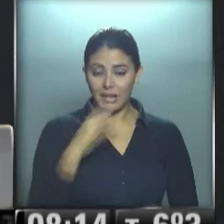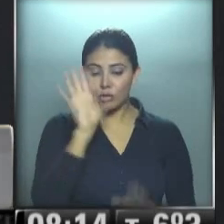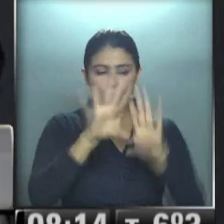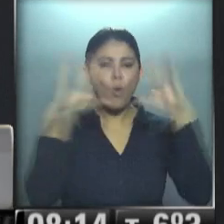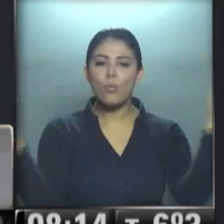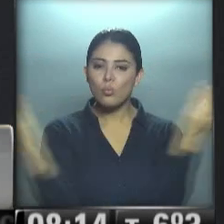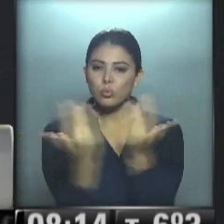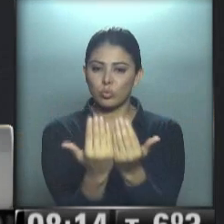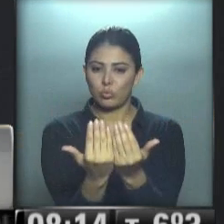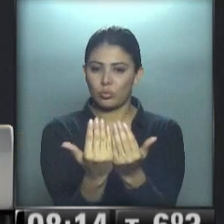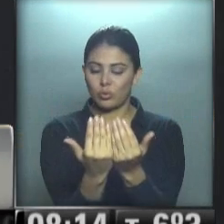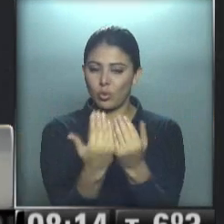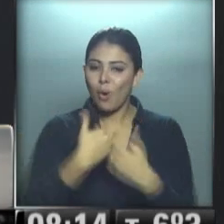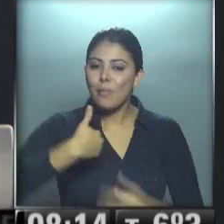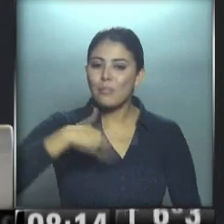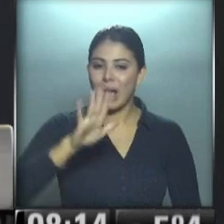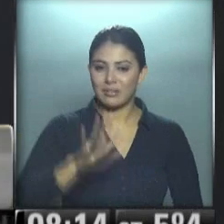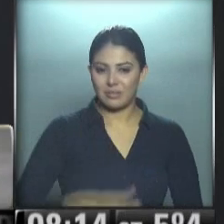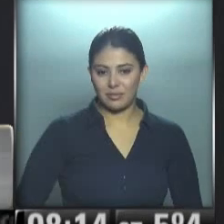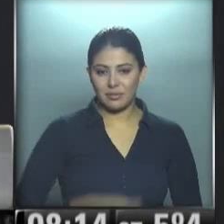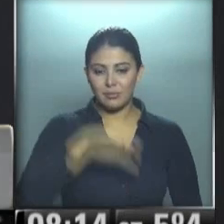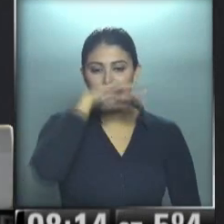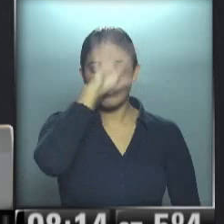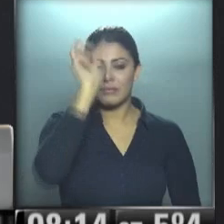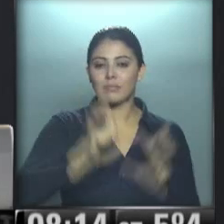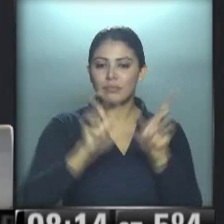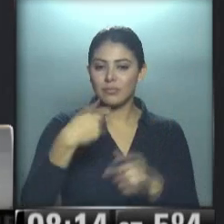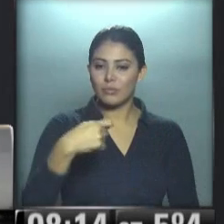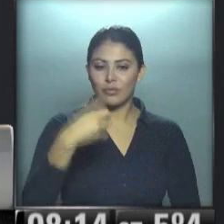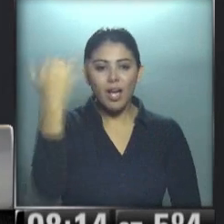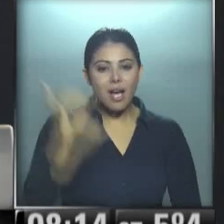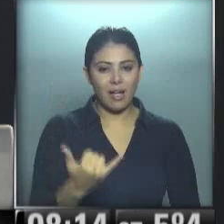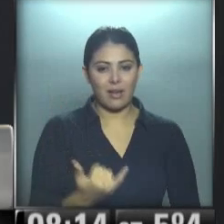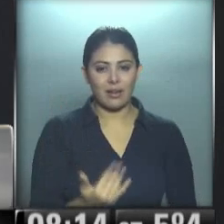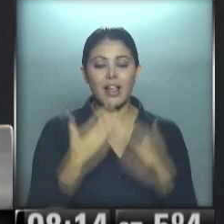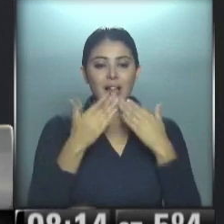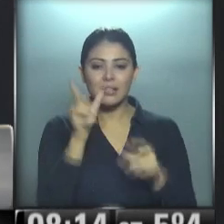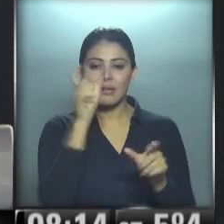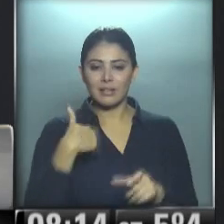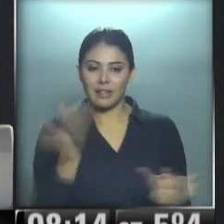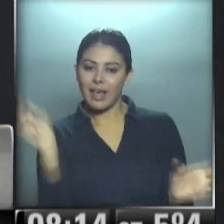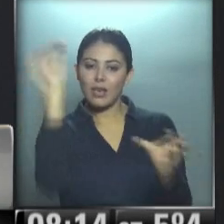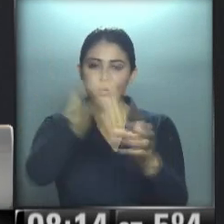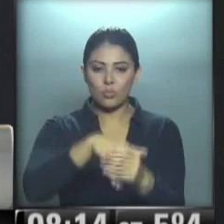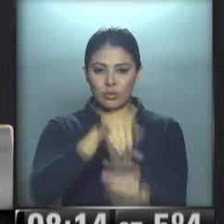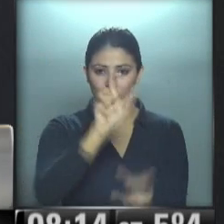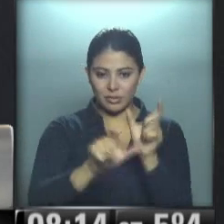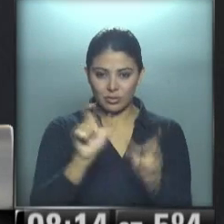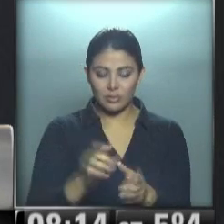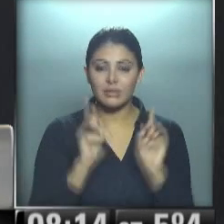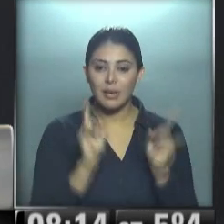mundial tenga la mayor performance en materia del sistema de seguridad social desde el punto de vista de su inclusión y a su vez